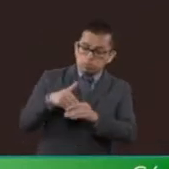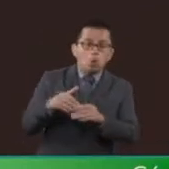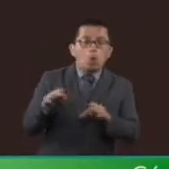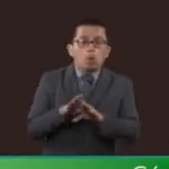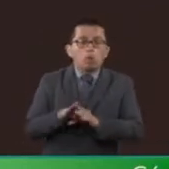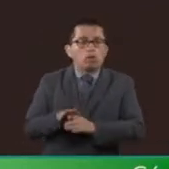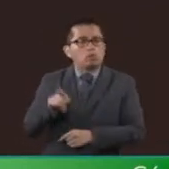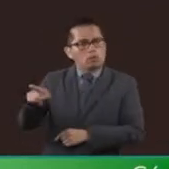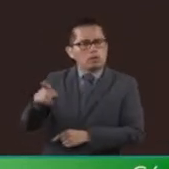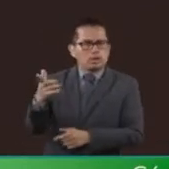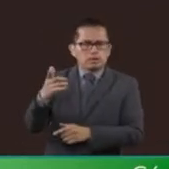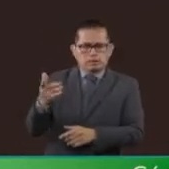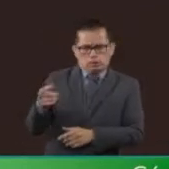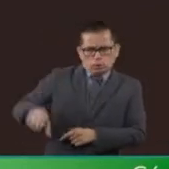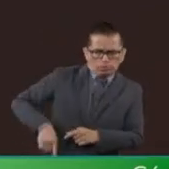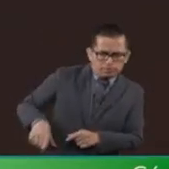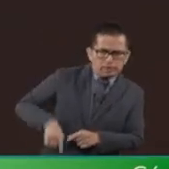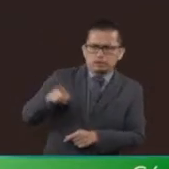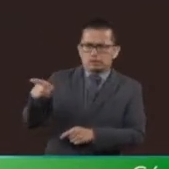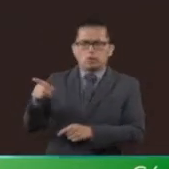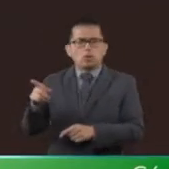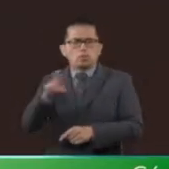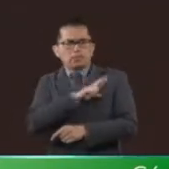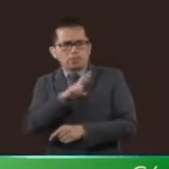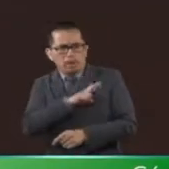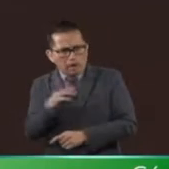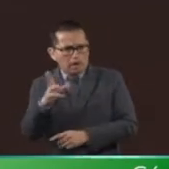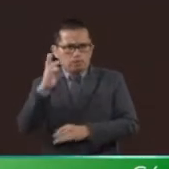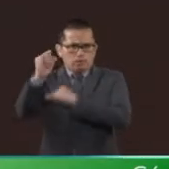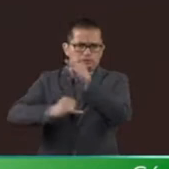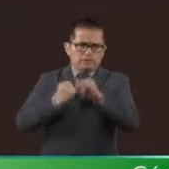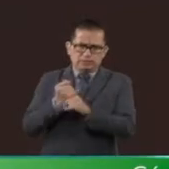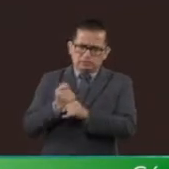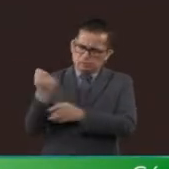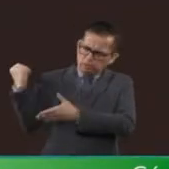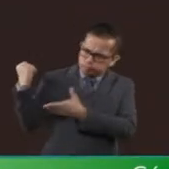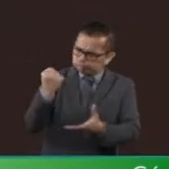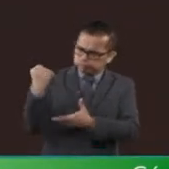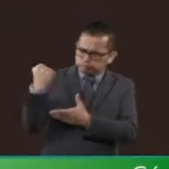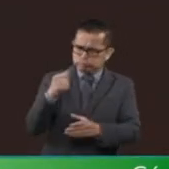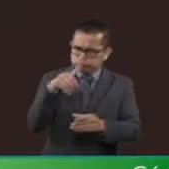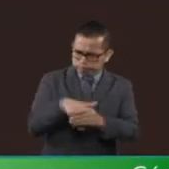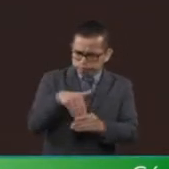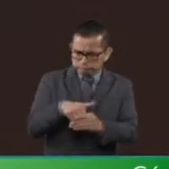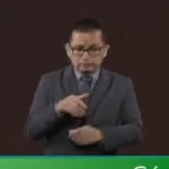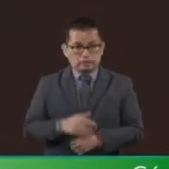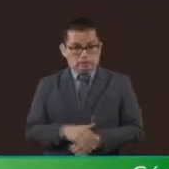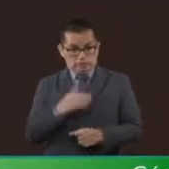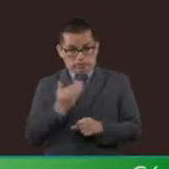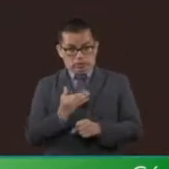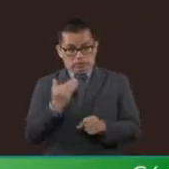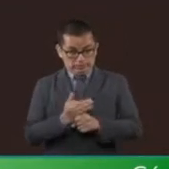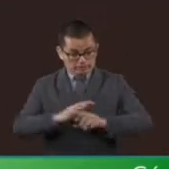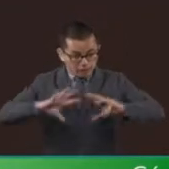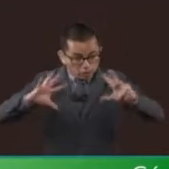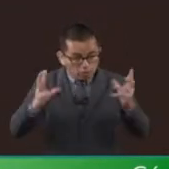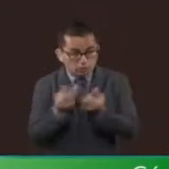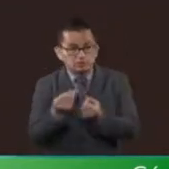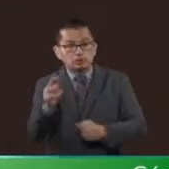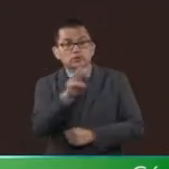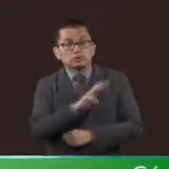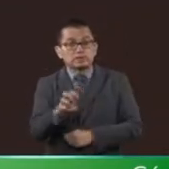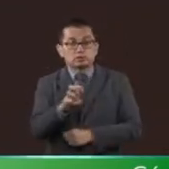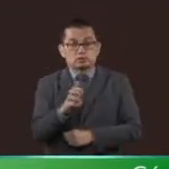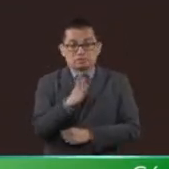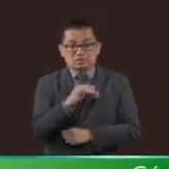e internacionales, suficientes porque hoy además hay más de 300 billones de dólares en